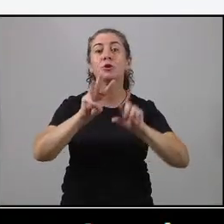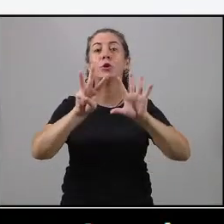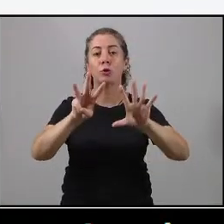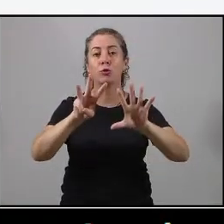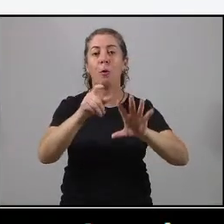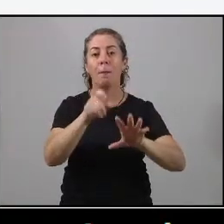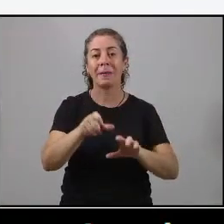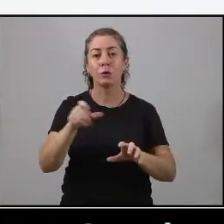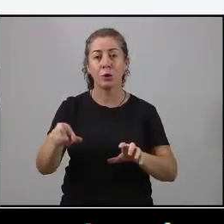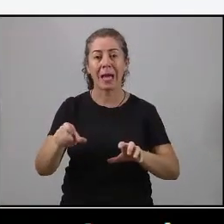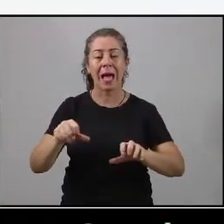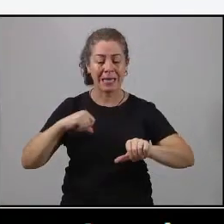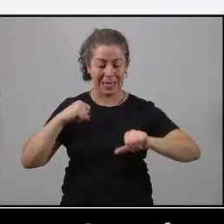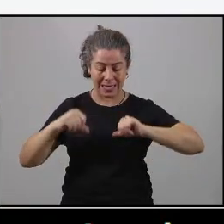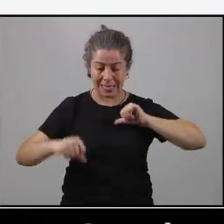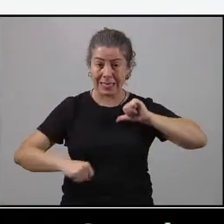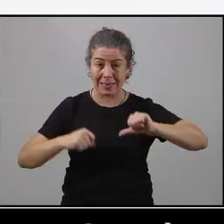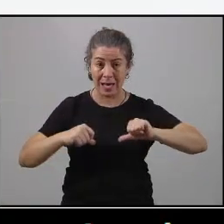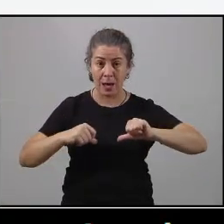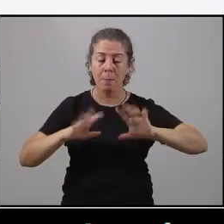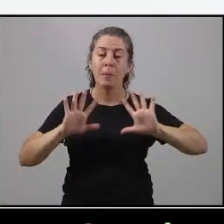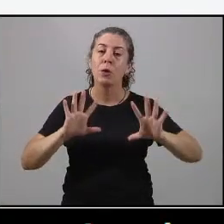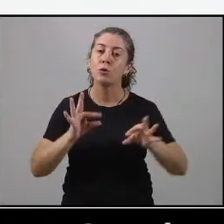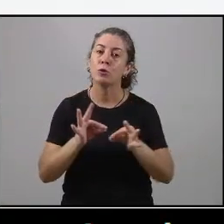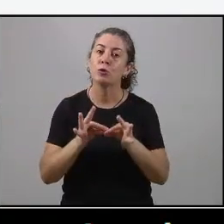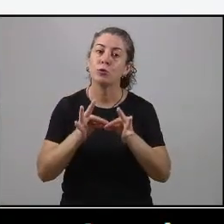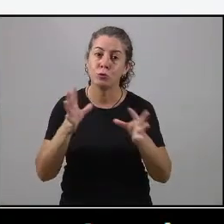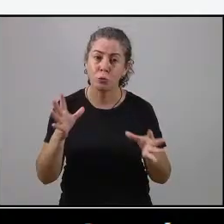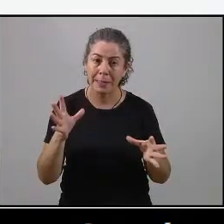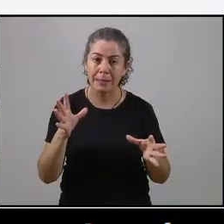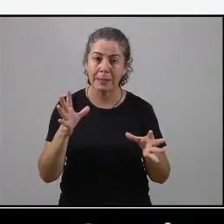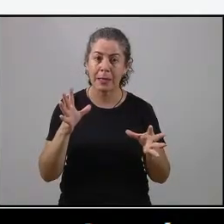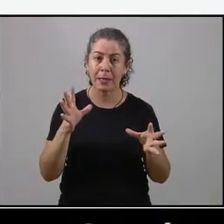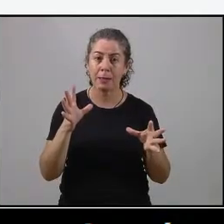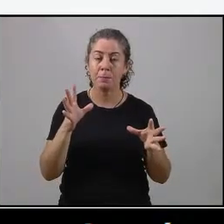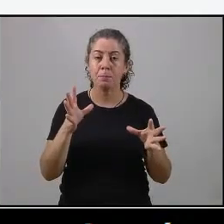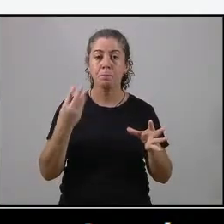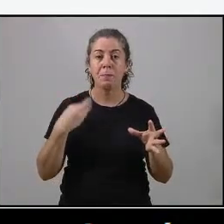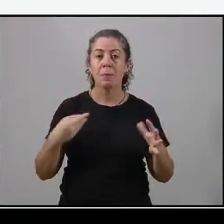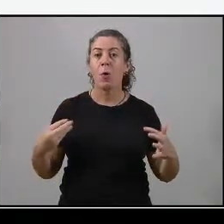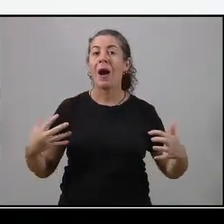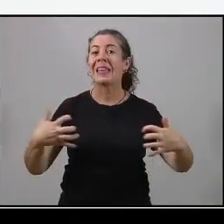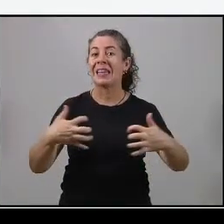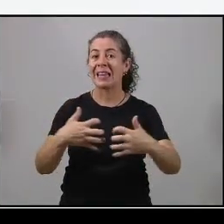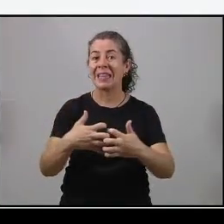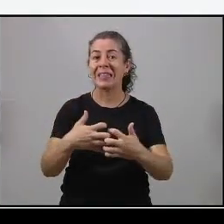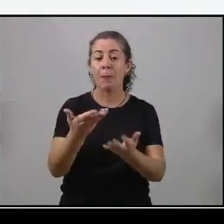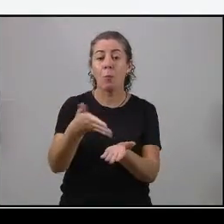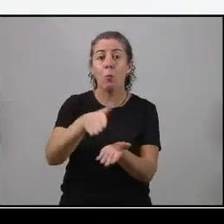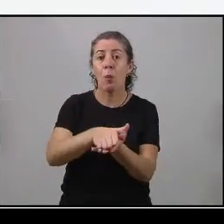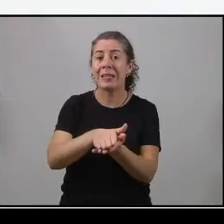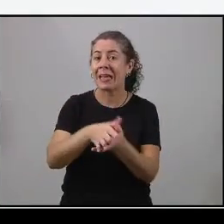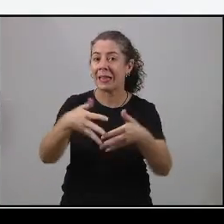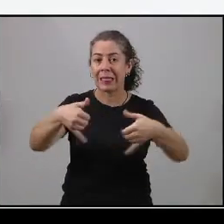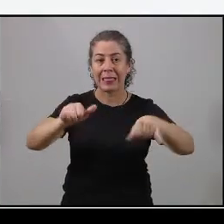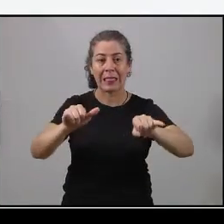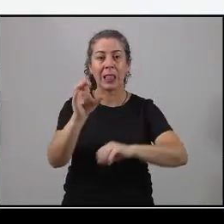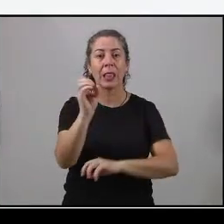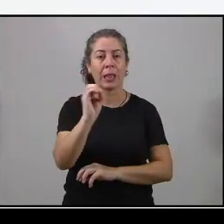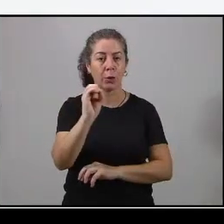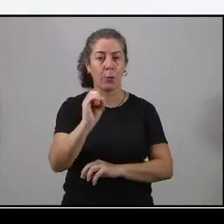personas han resultado heridas y afortunadamente no se ha producido ninguna víctima